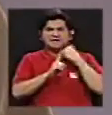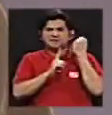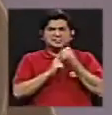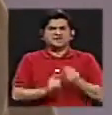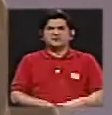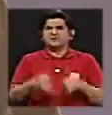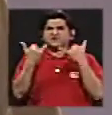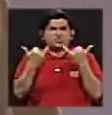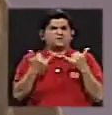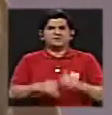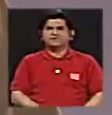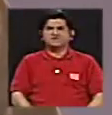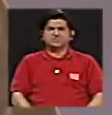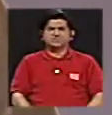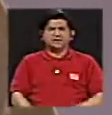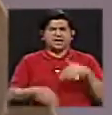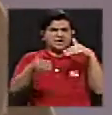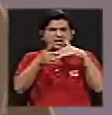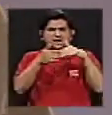caduco,